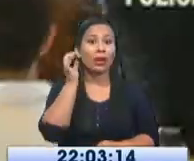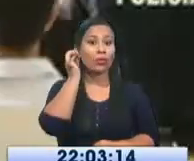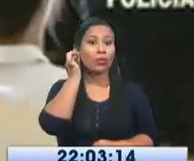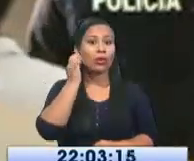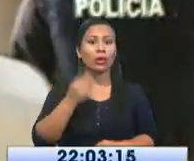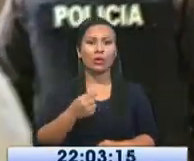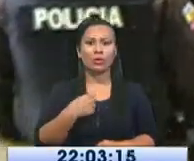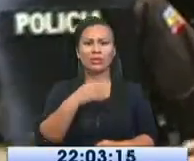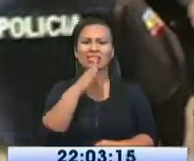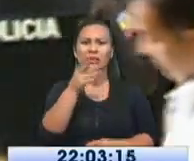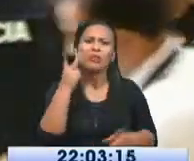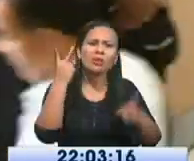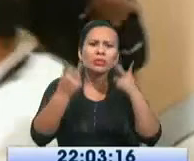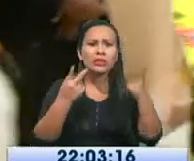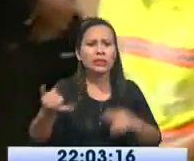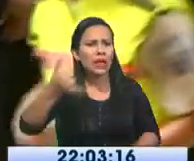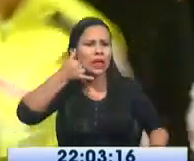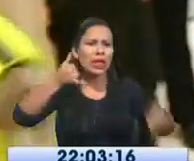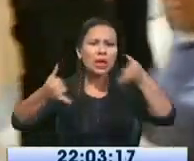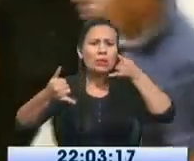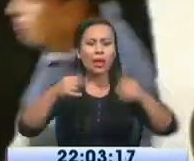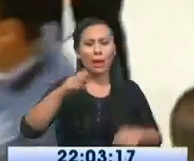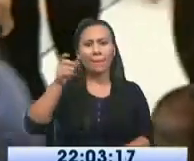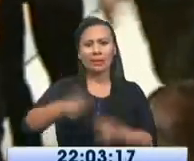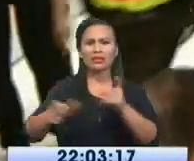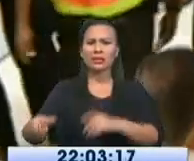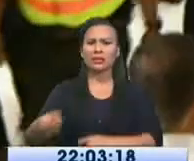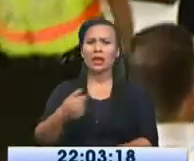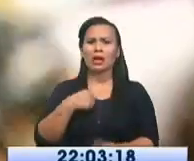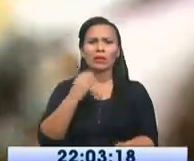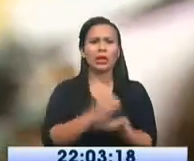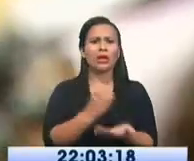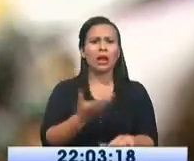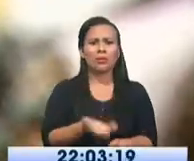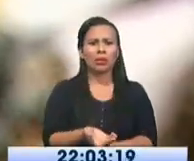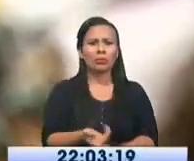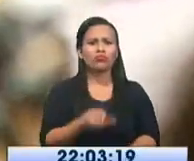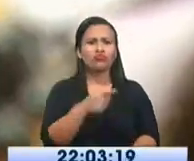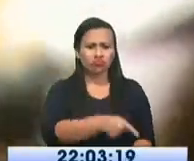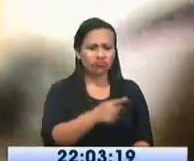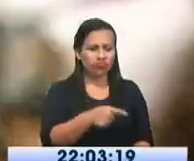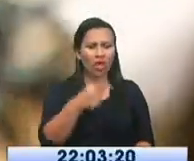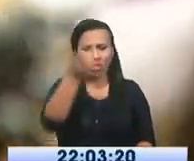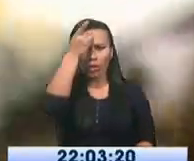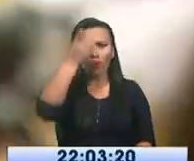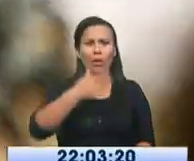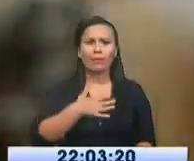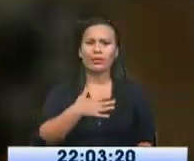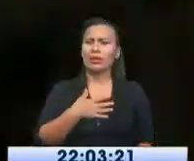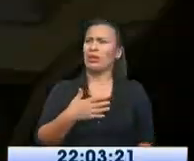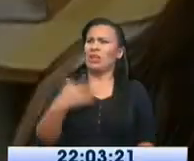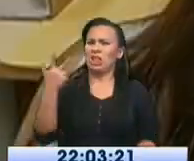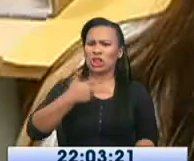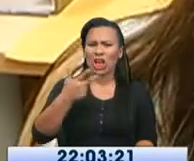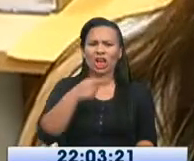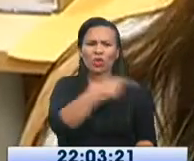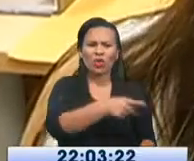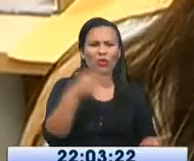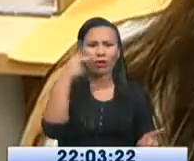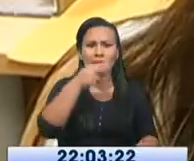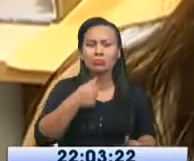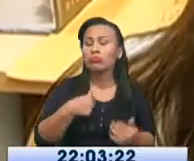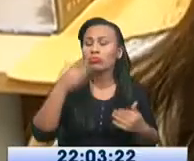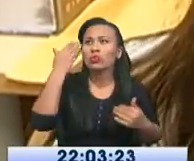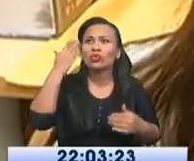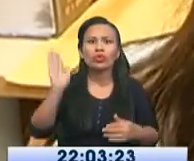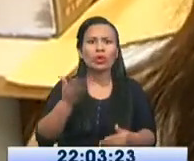a recibir visitas y llamadas de personas que reclamaban el pago correspondiente. Se han presentado a mi casa, no sé cómo han dado con mi